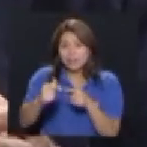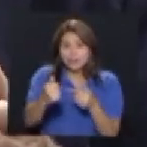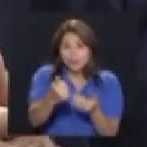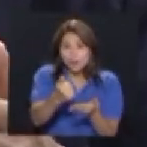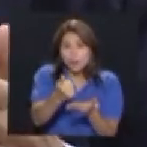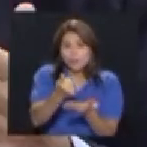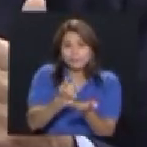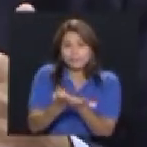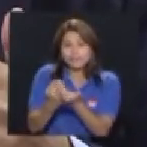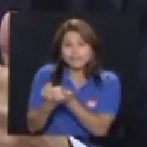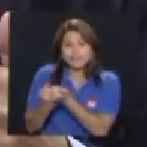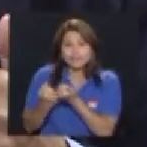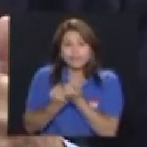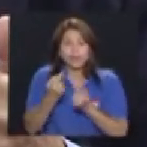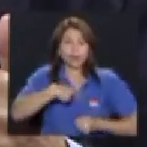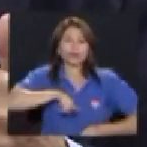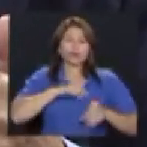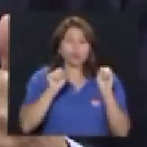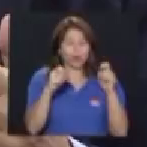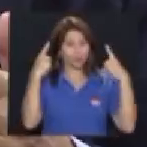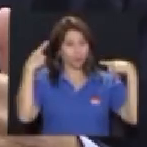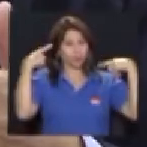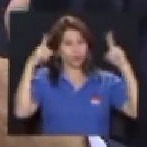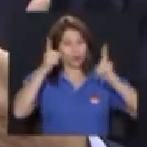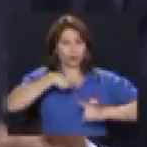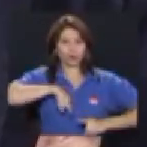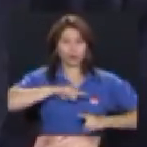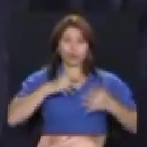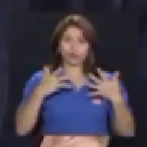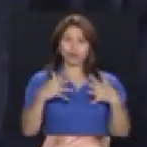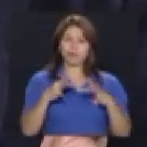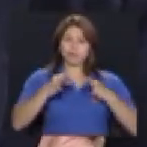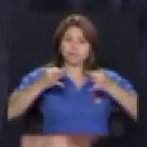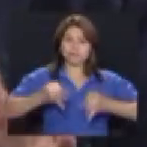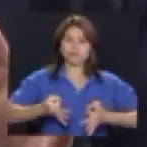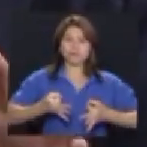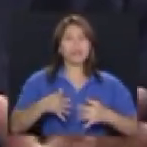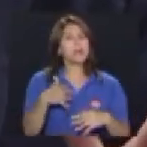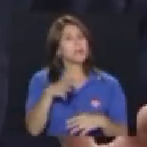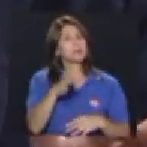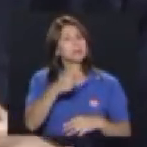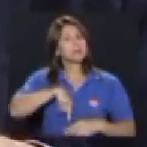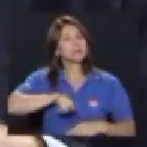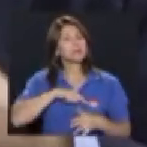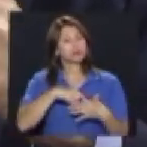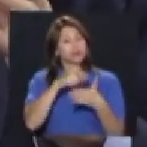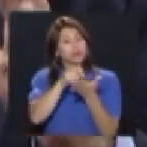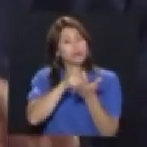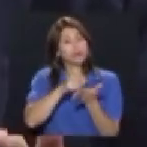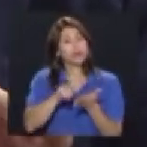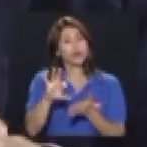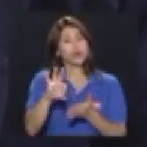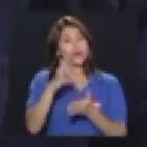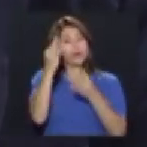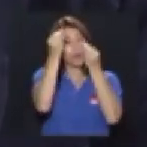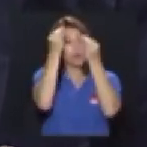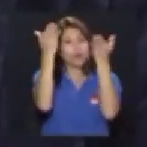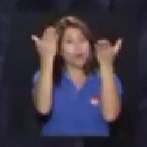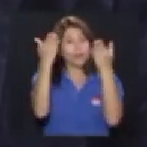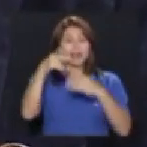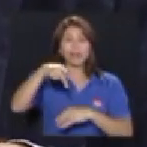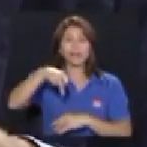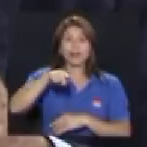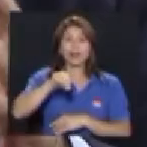material. Allá por el 9º informe, el PNUD dijo, ya Costa Rica está graduado y ustedes